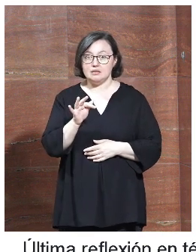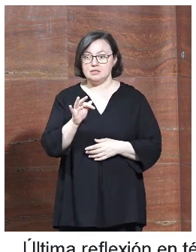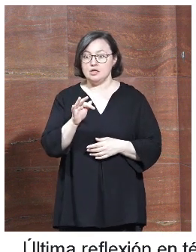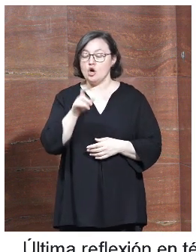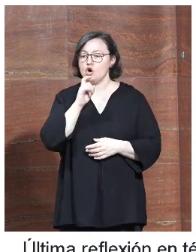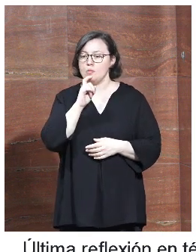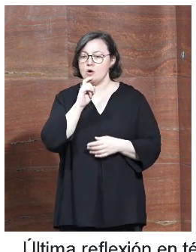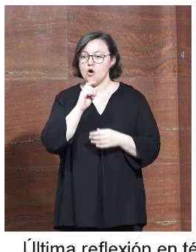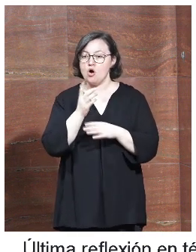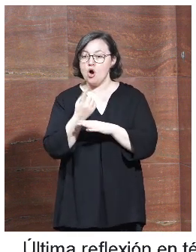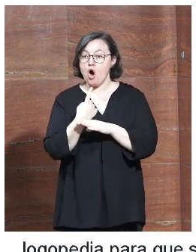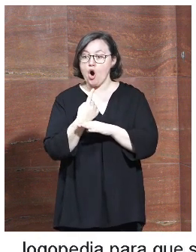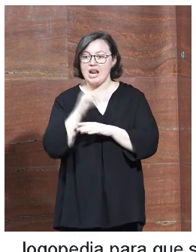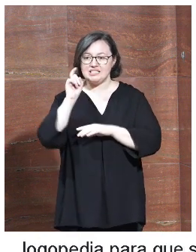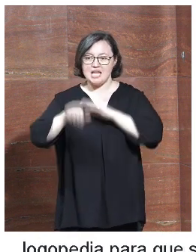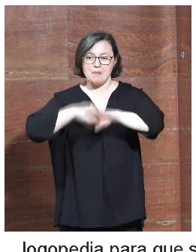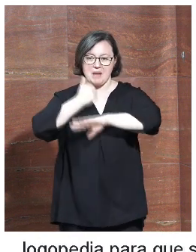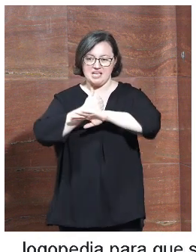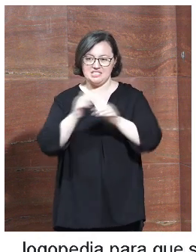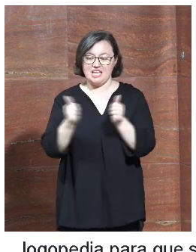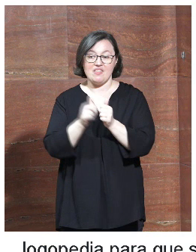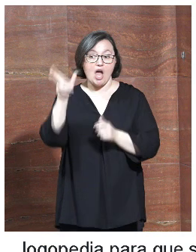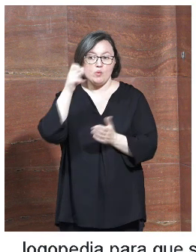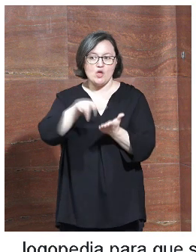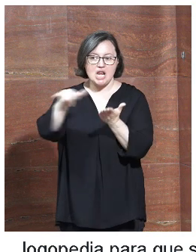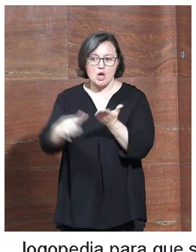con las escasas horas de maestría de audición y lenguaje,